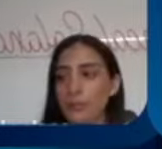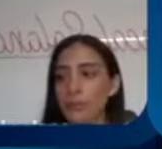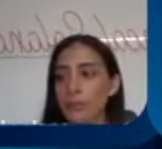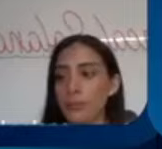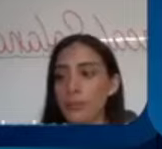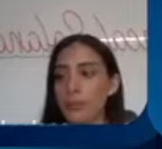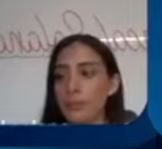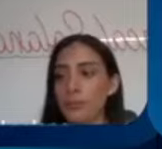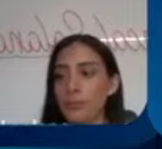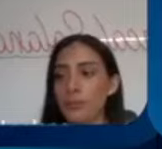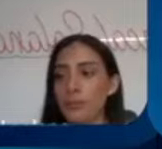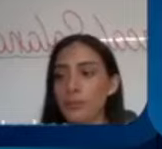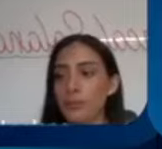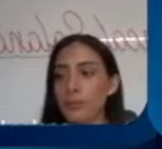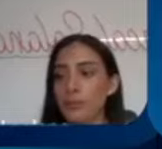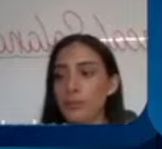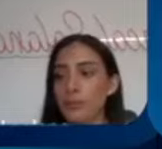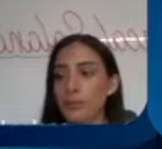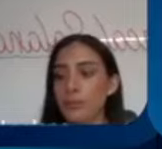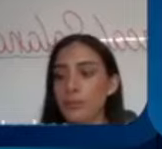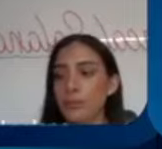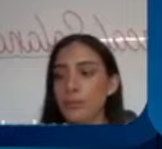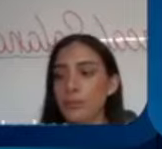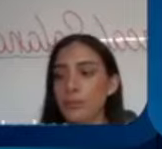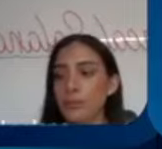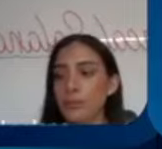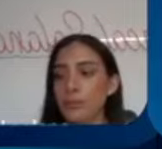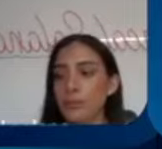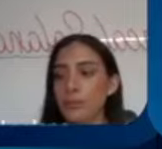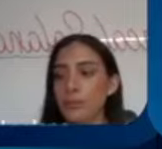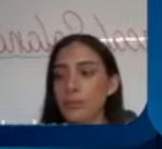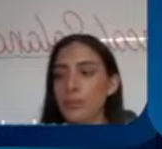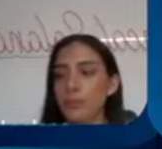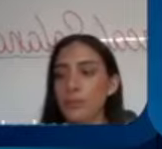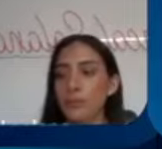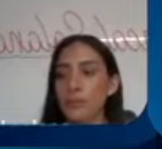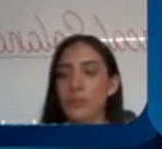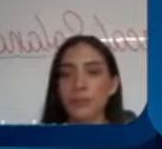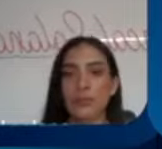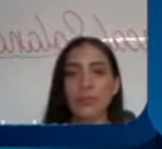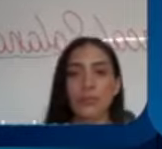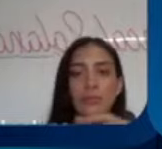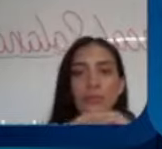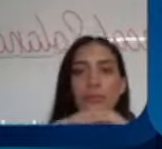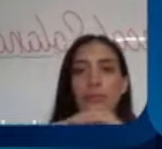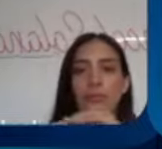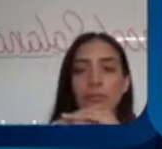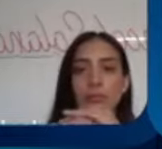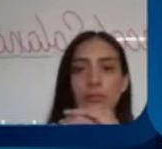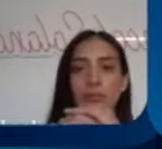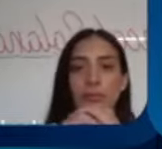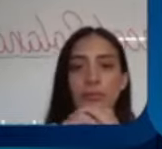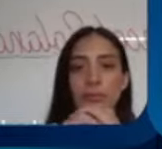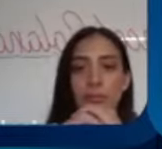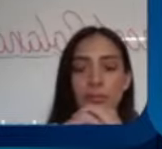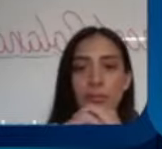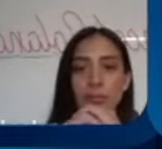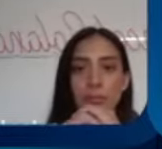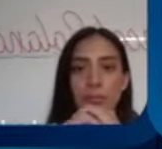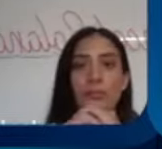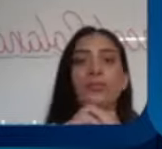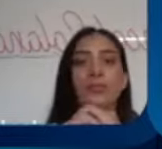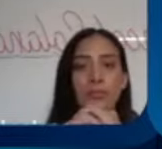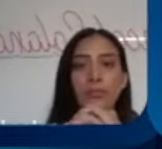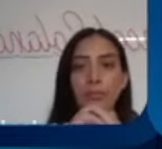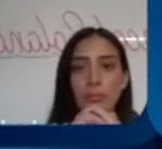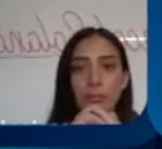estoy en los canales en vivo, totalmente en vivo todas las mañanas a través de Política para la Banda, pueden verme también a través